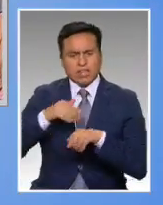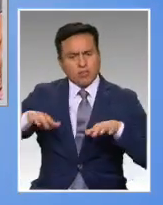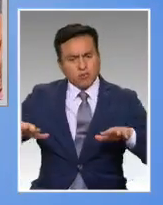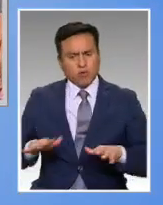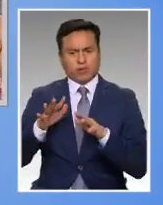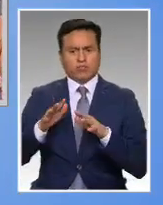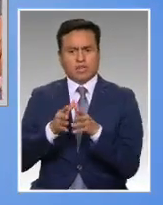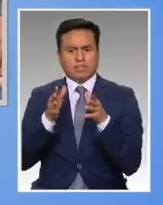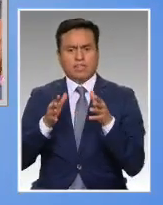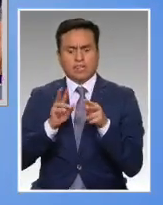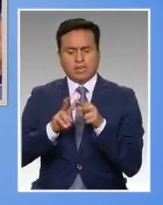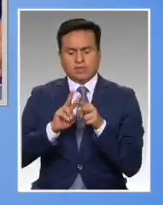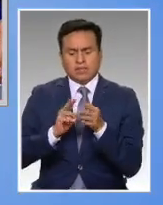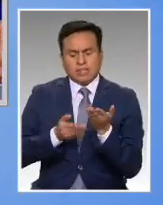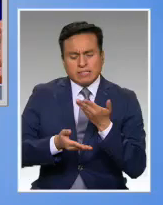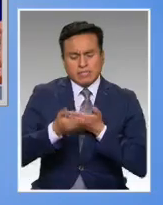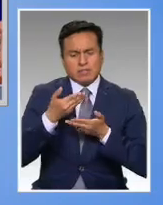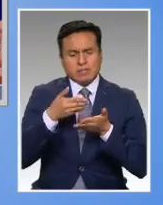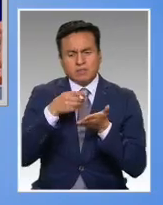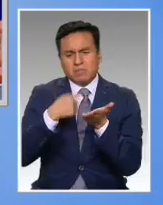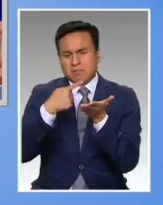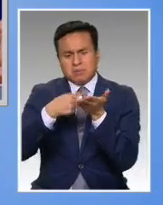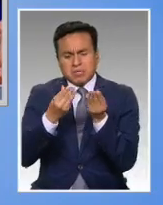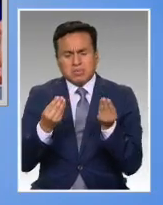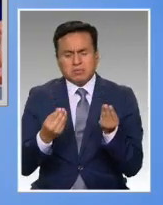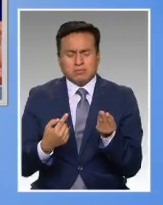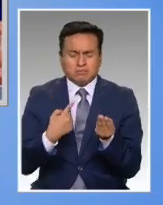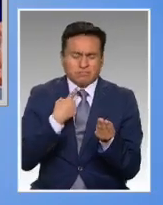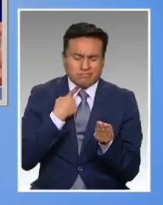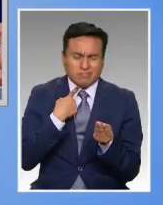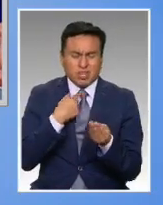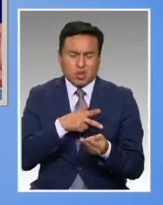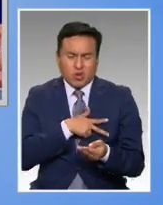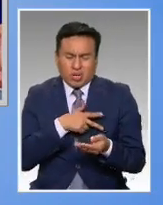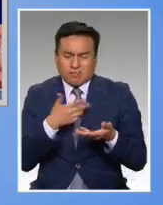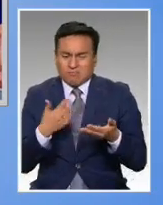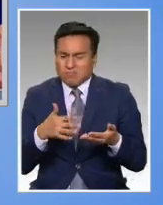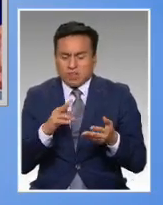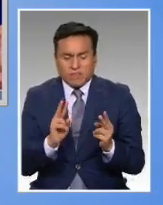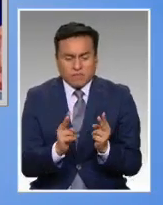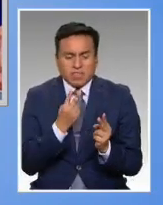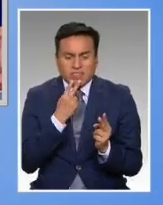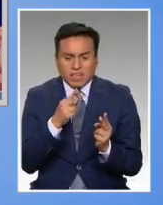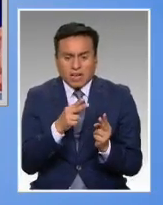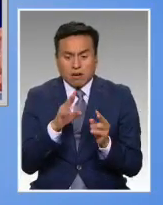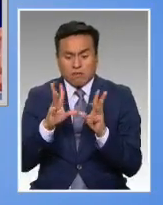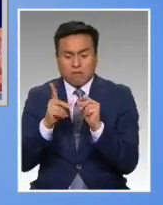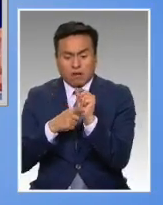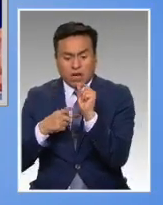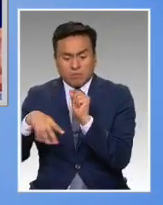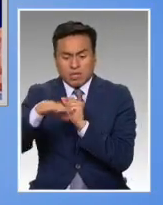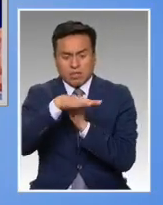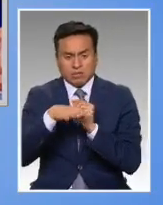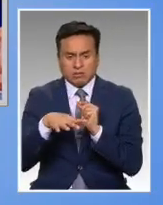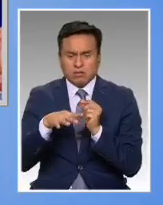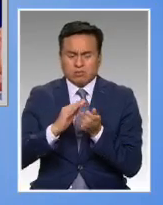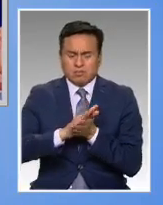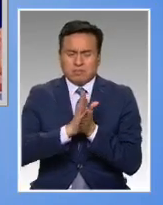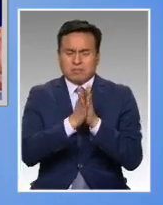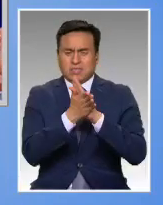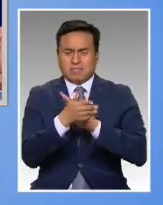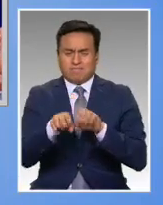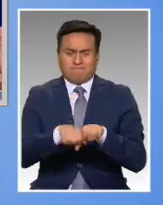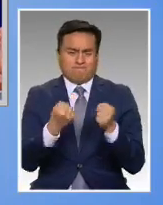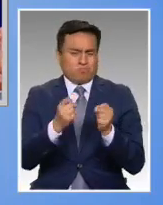por rehabilitar a esos miles de niños que han caído las garras de la droga para que sus vidas y las de sus familias no queden totalmente